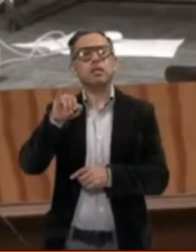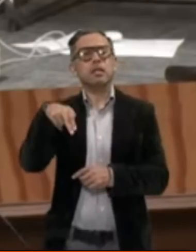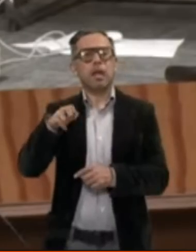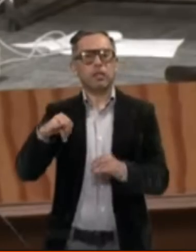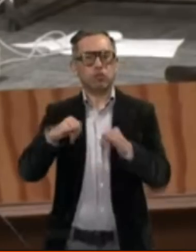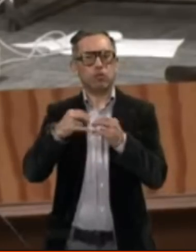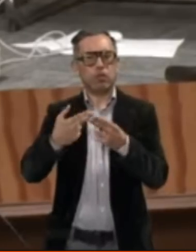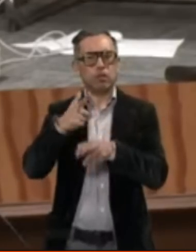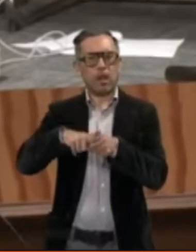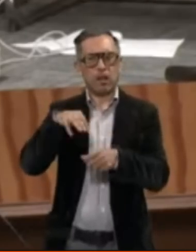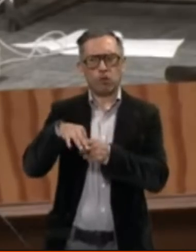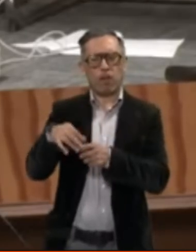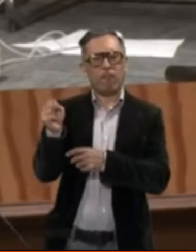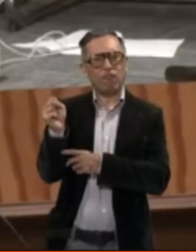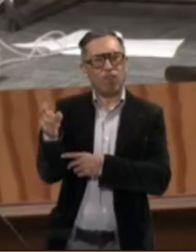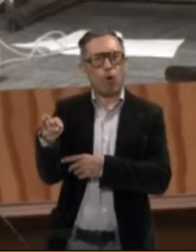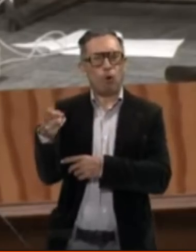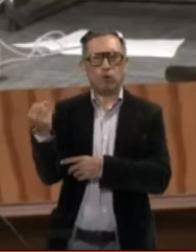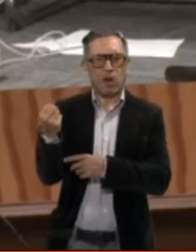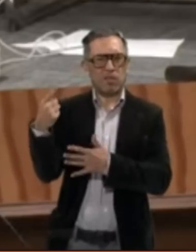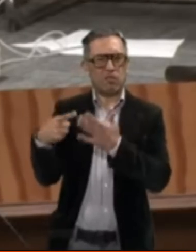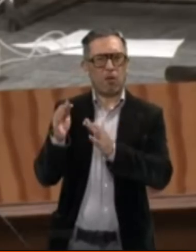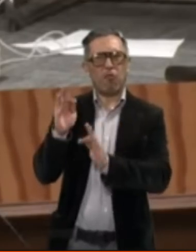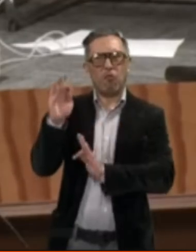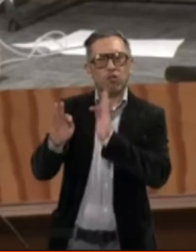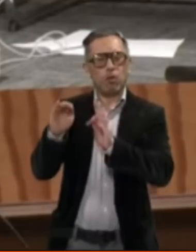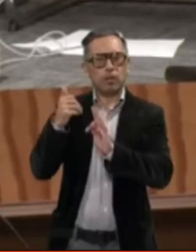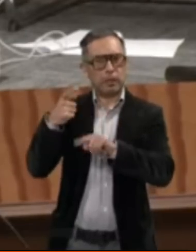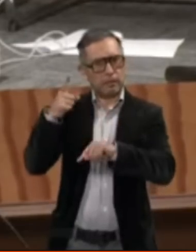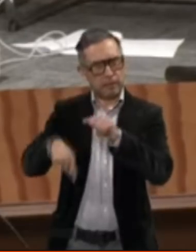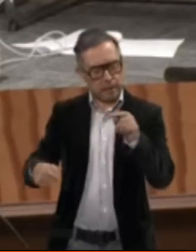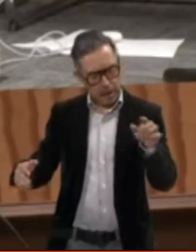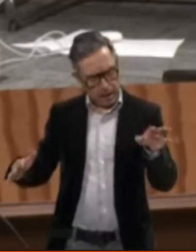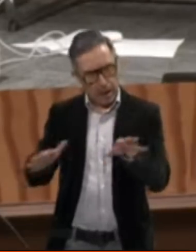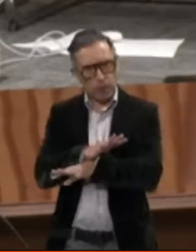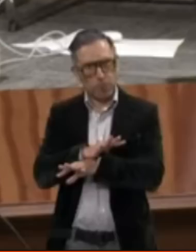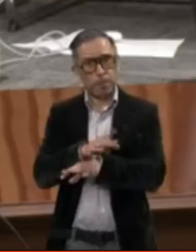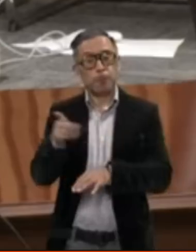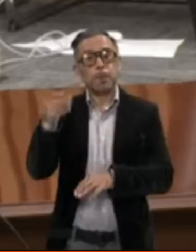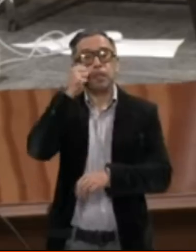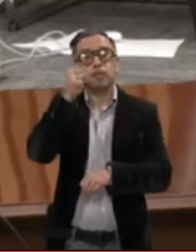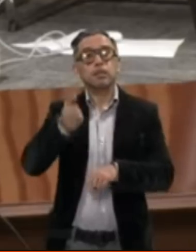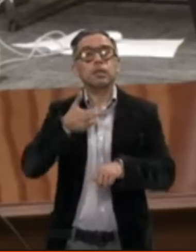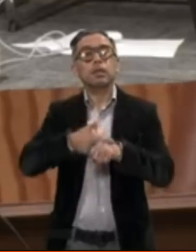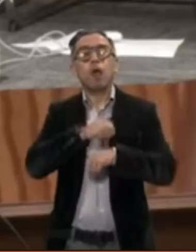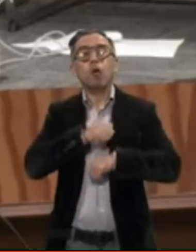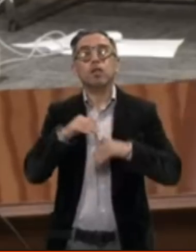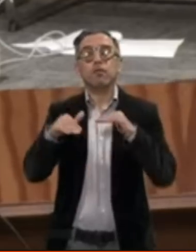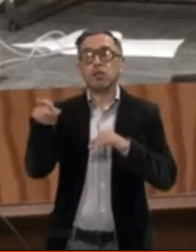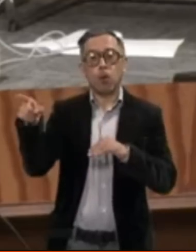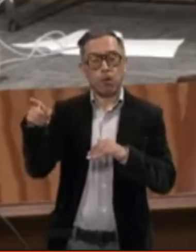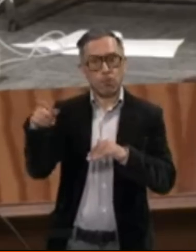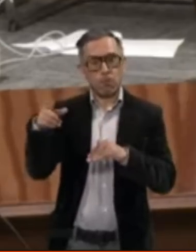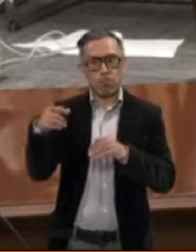Nacional Electoral. La función de la Secretaría Ejecutiva no estuvo nunca en peligro, la función